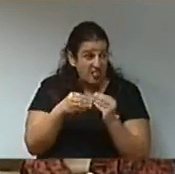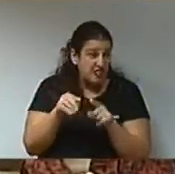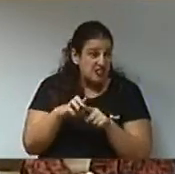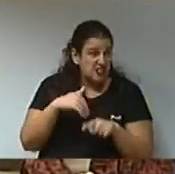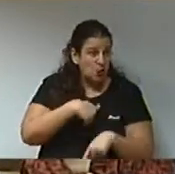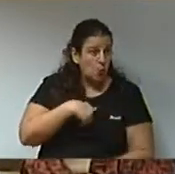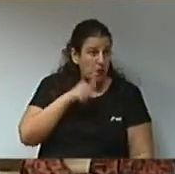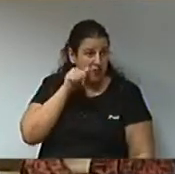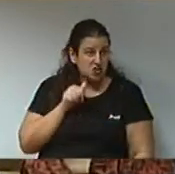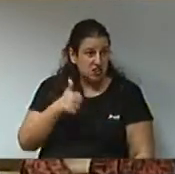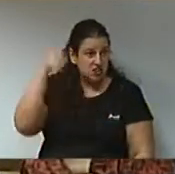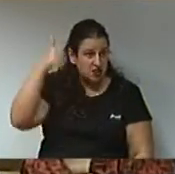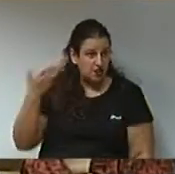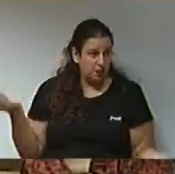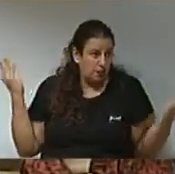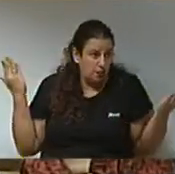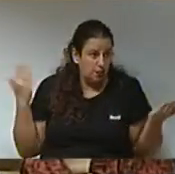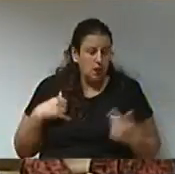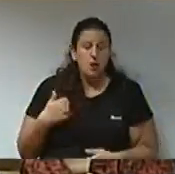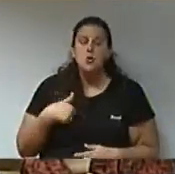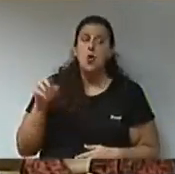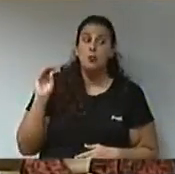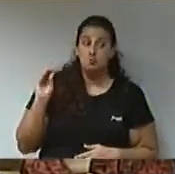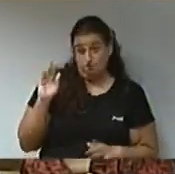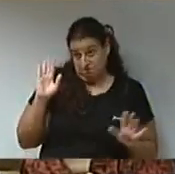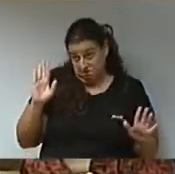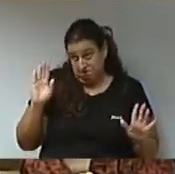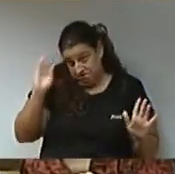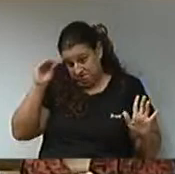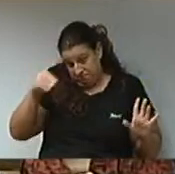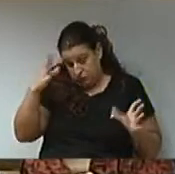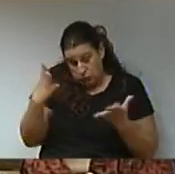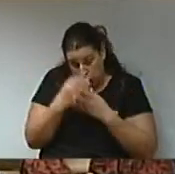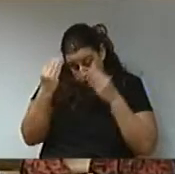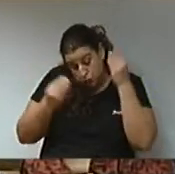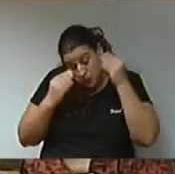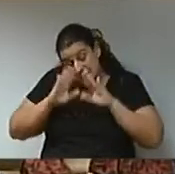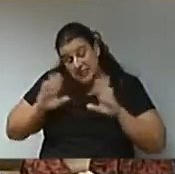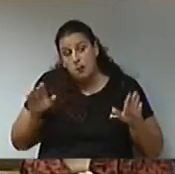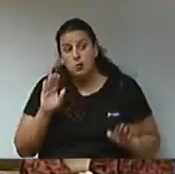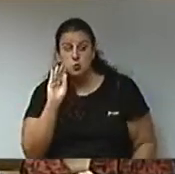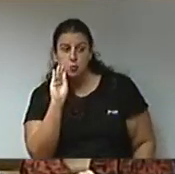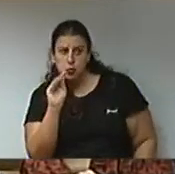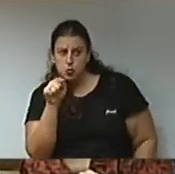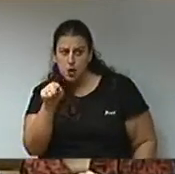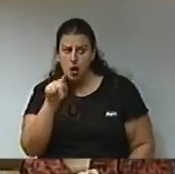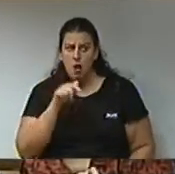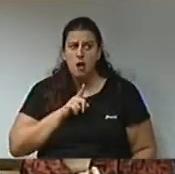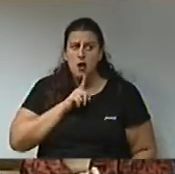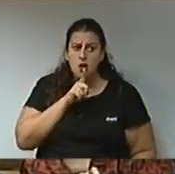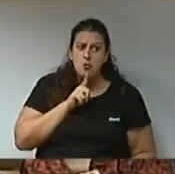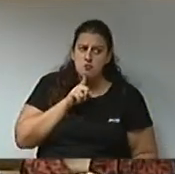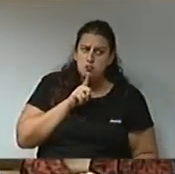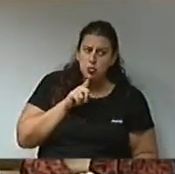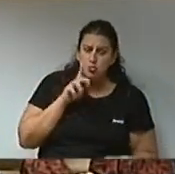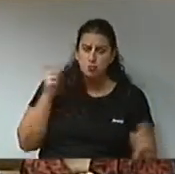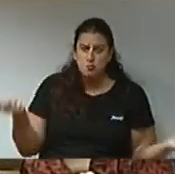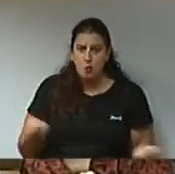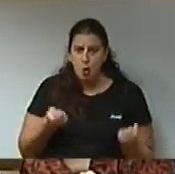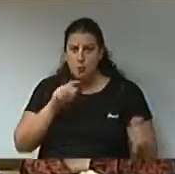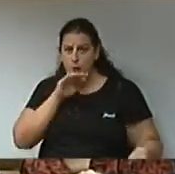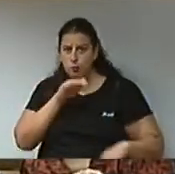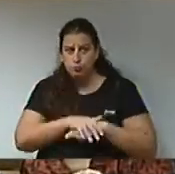Mire, la pregunta que nos hacemos todos aquí es: ¿va a poder usted cumplir con esto que acaba de anunciar?